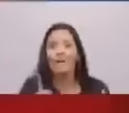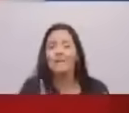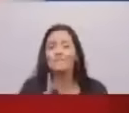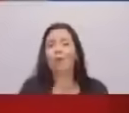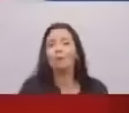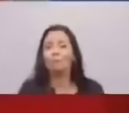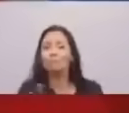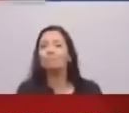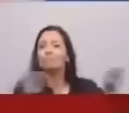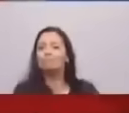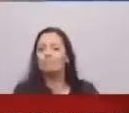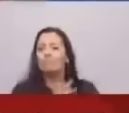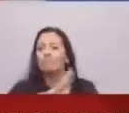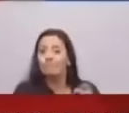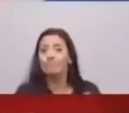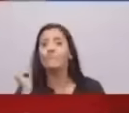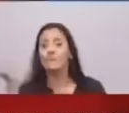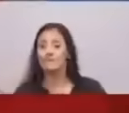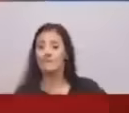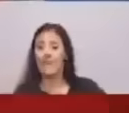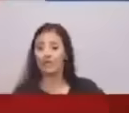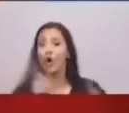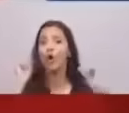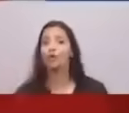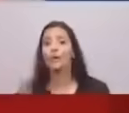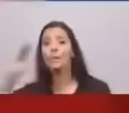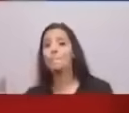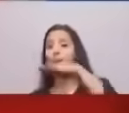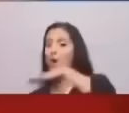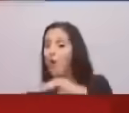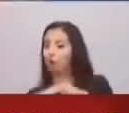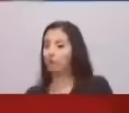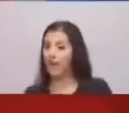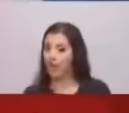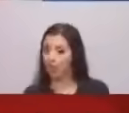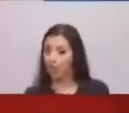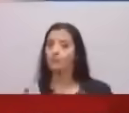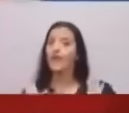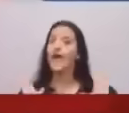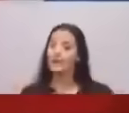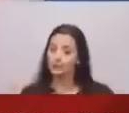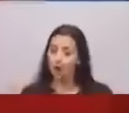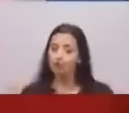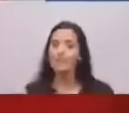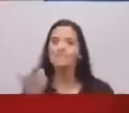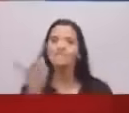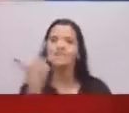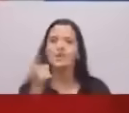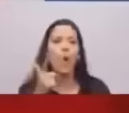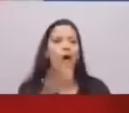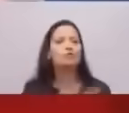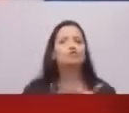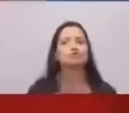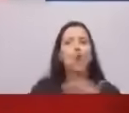cómo van a abrir los mercados todo esto tiene que ver con el cierre del mercado de hoy por eso los anuncios a partir de las